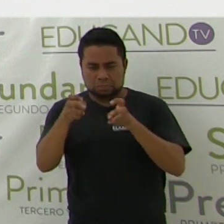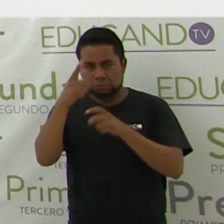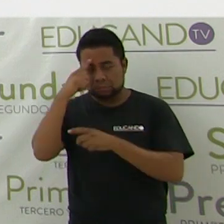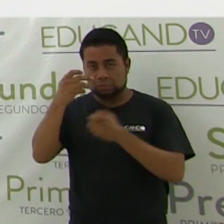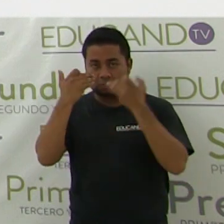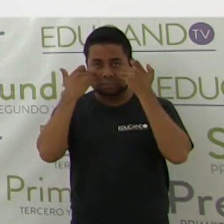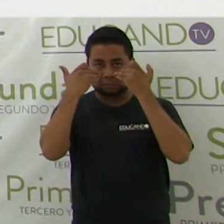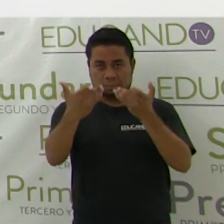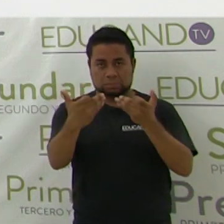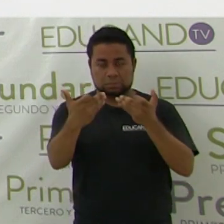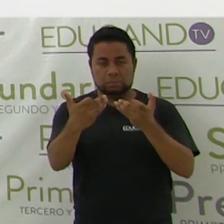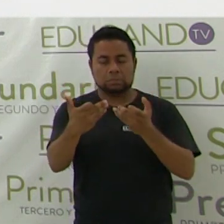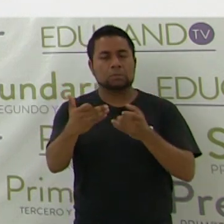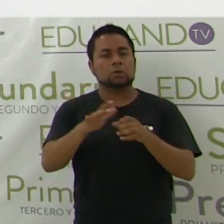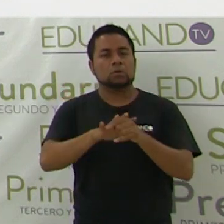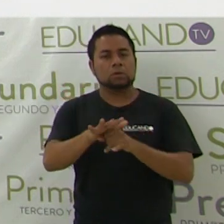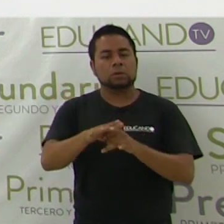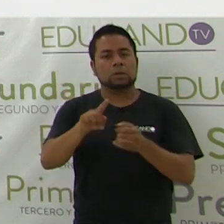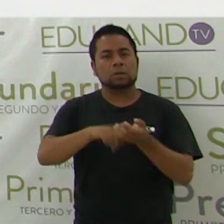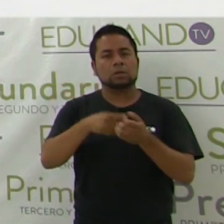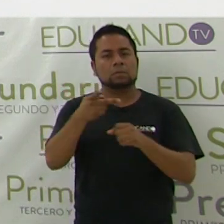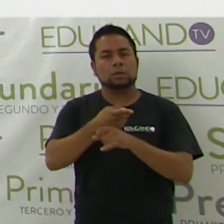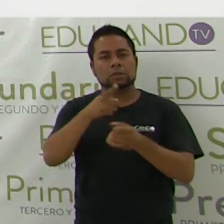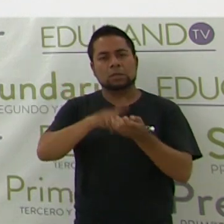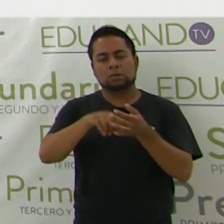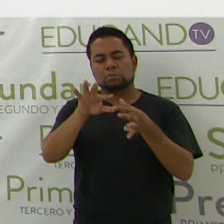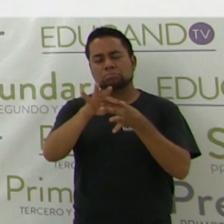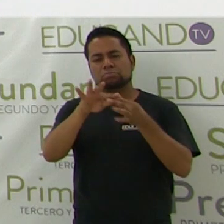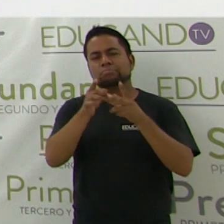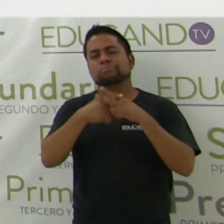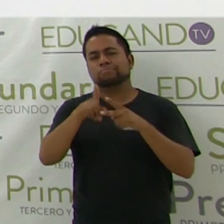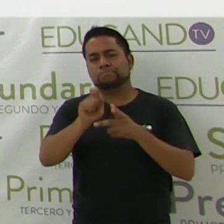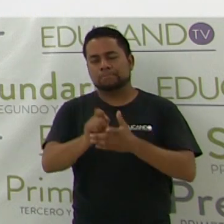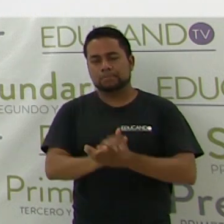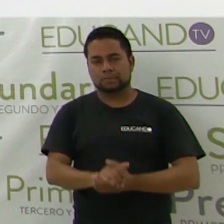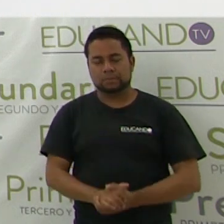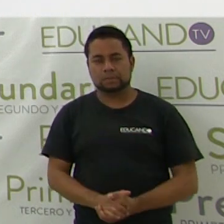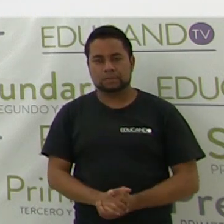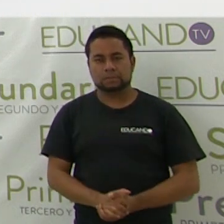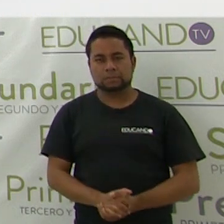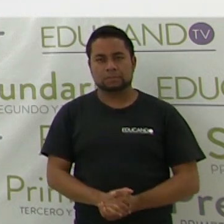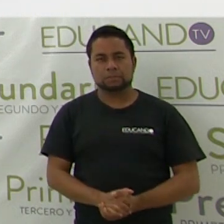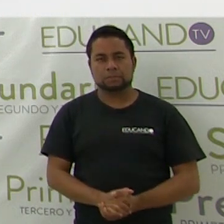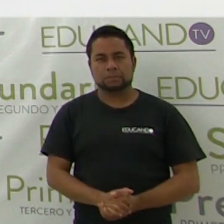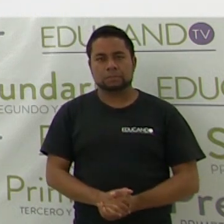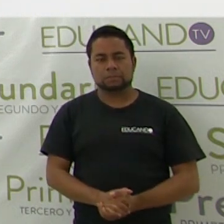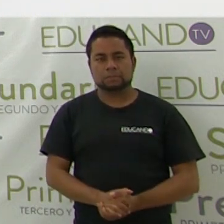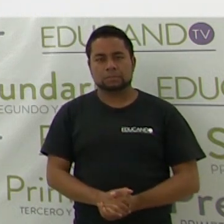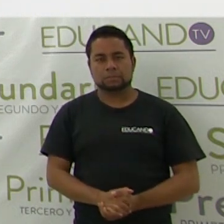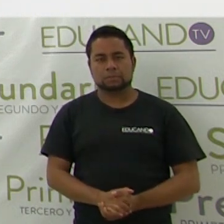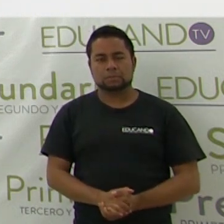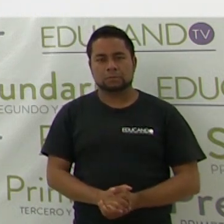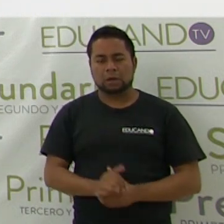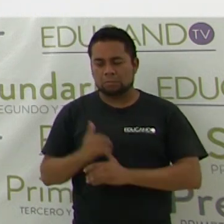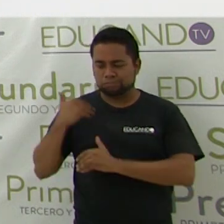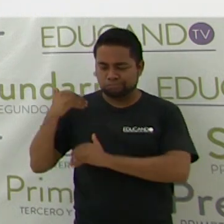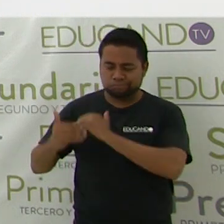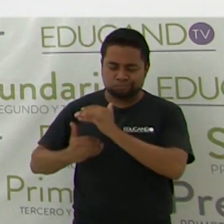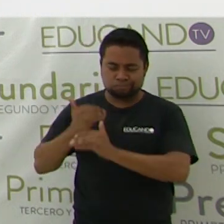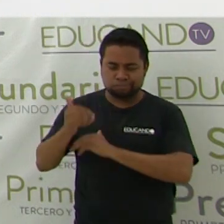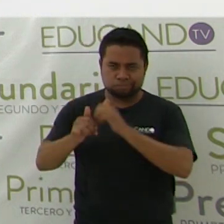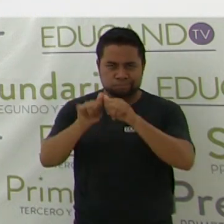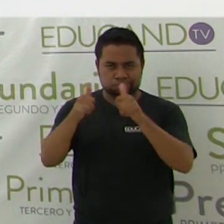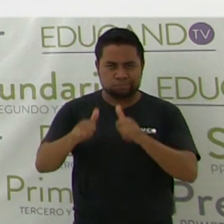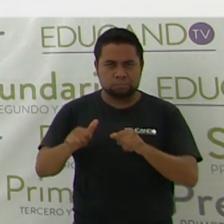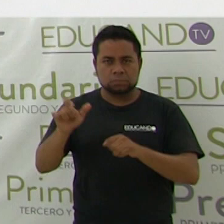cuenta qué es lo que pasa en una introducción. A través de todos los periodos del arte, empezando con